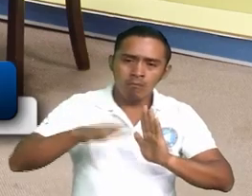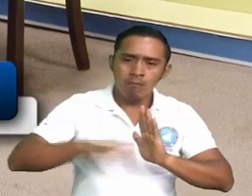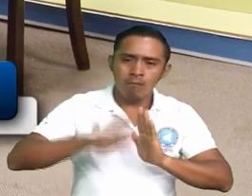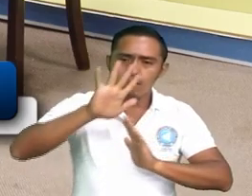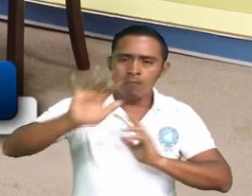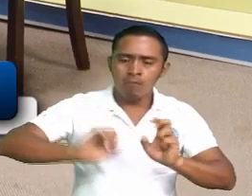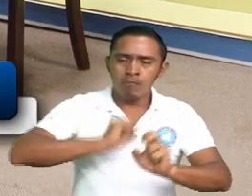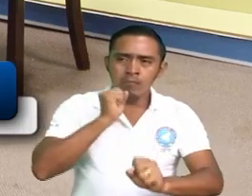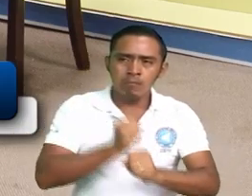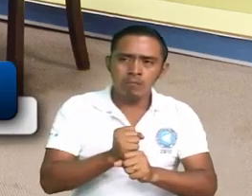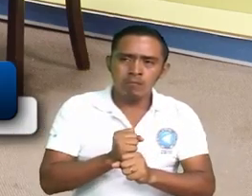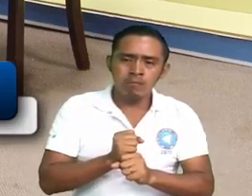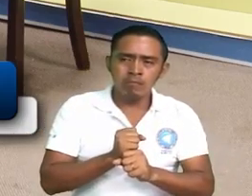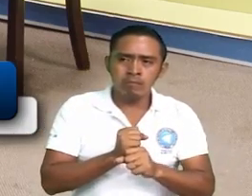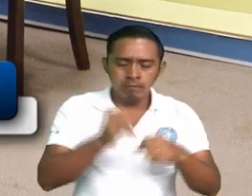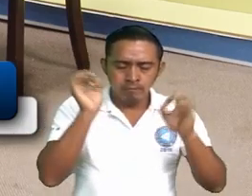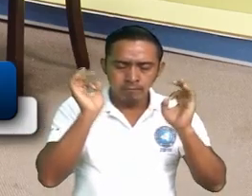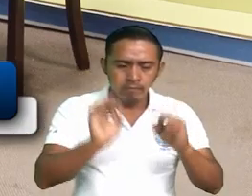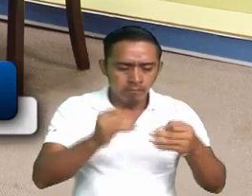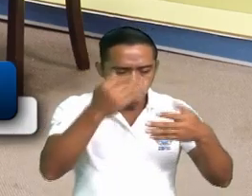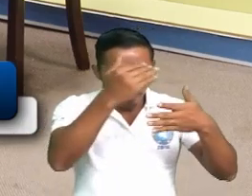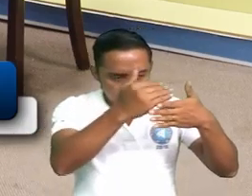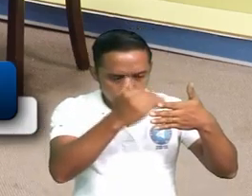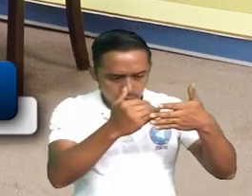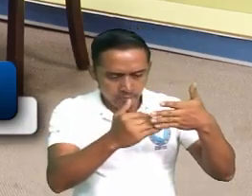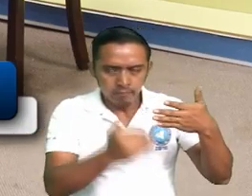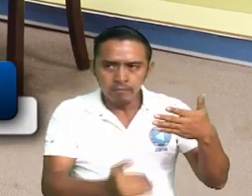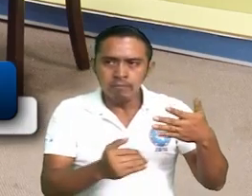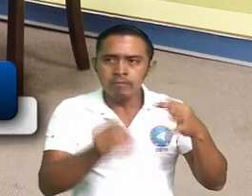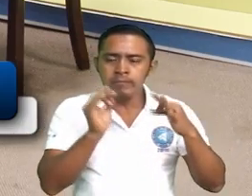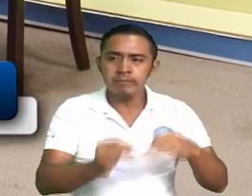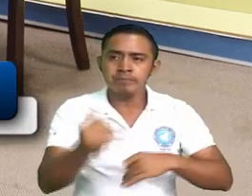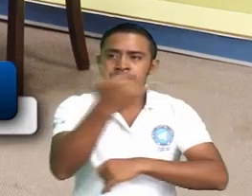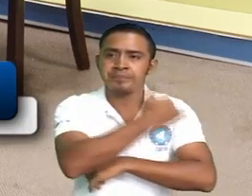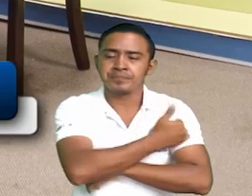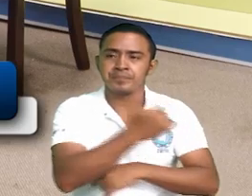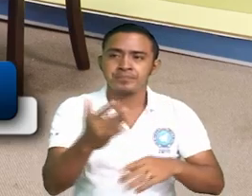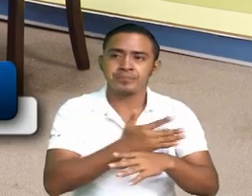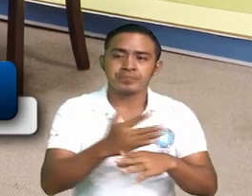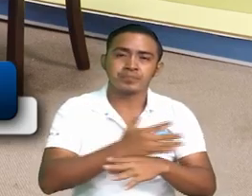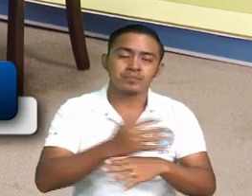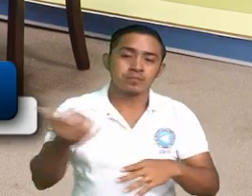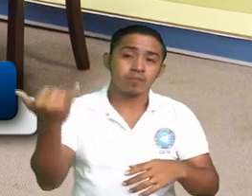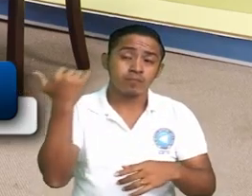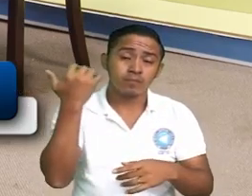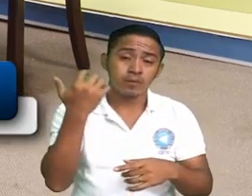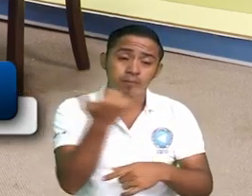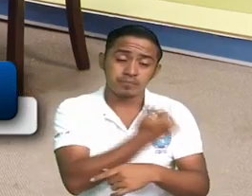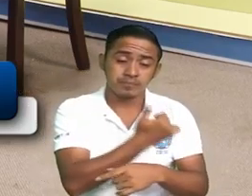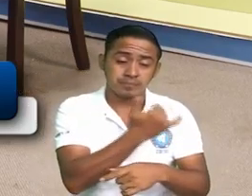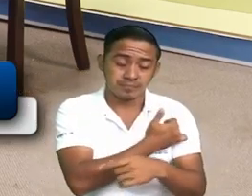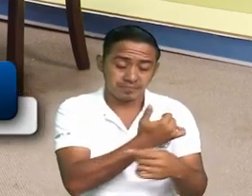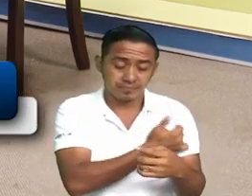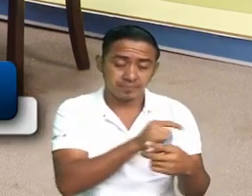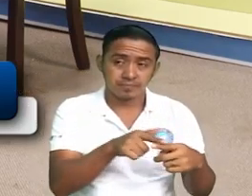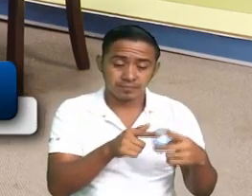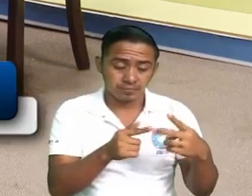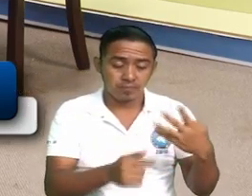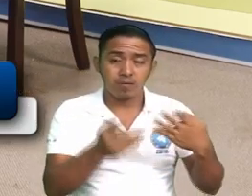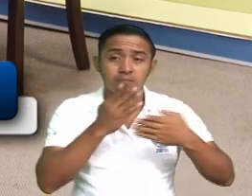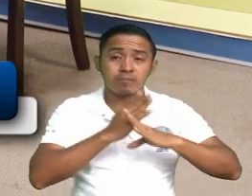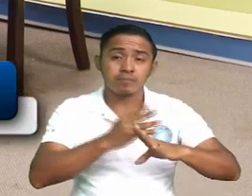años. Garantizar los esquemas de vacunación de las múltiples vacunas que tenemos y prevenir estas